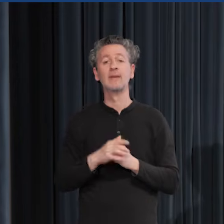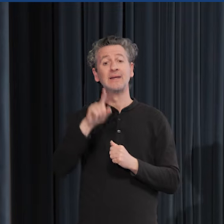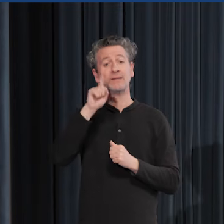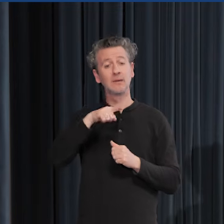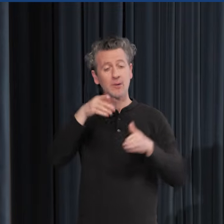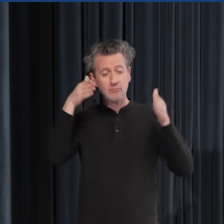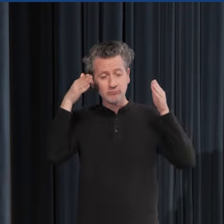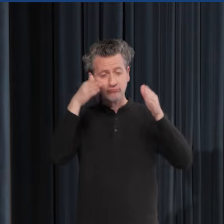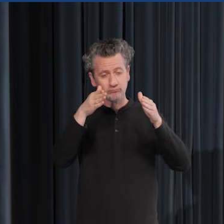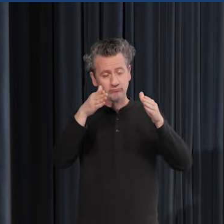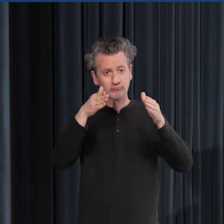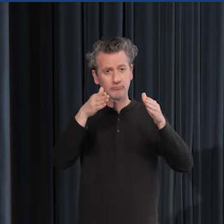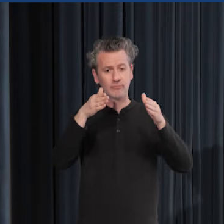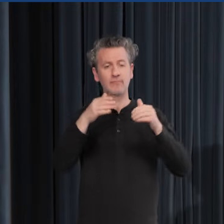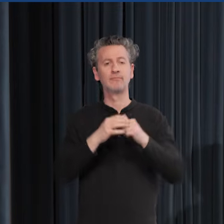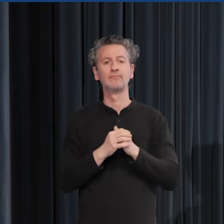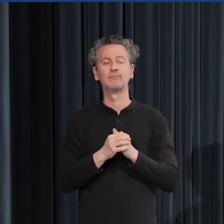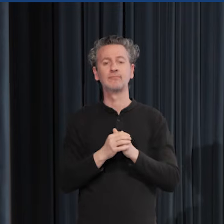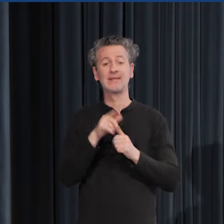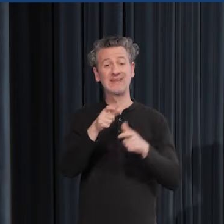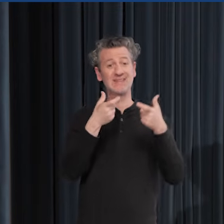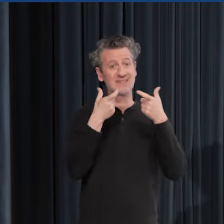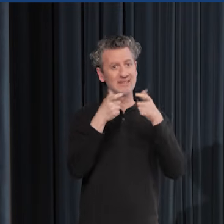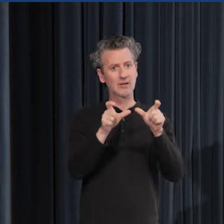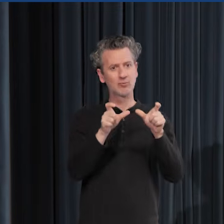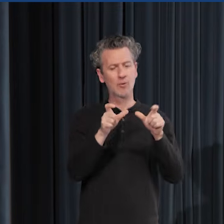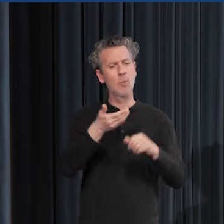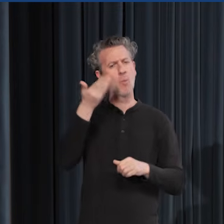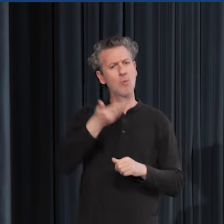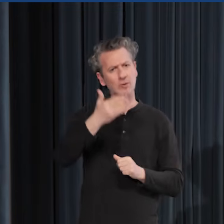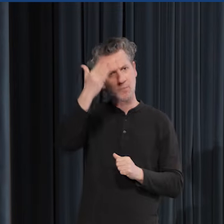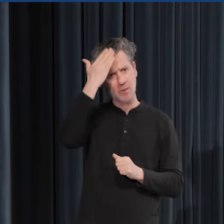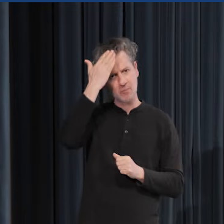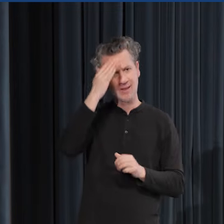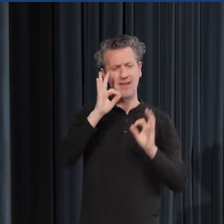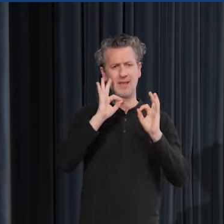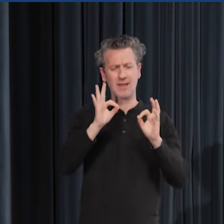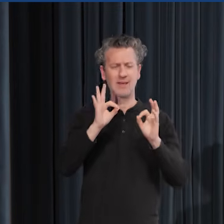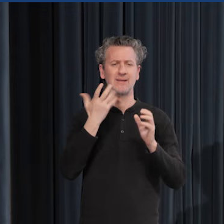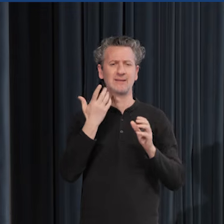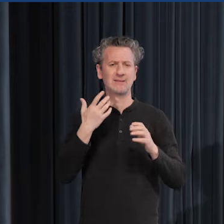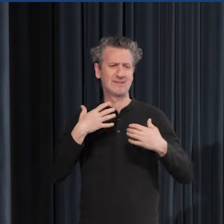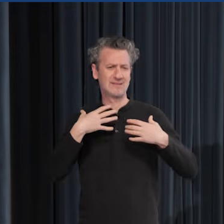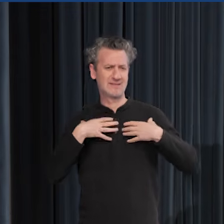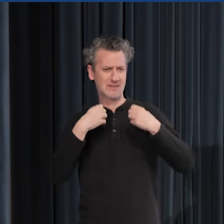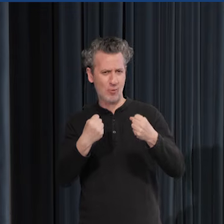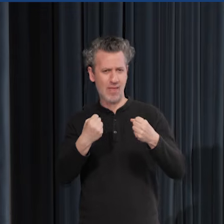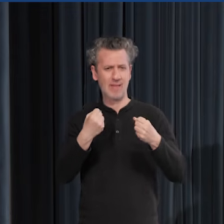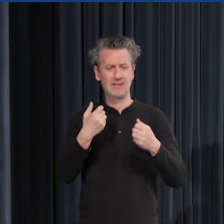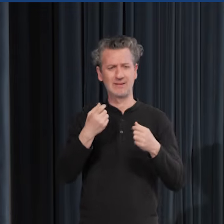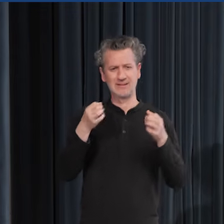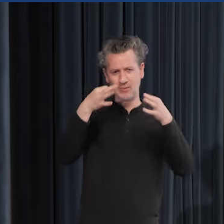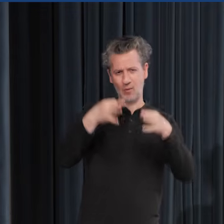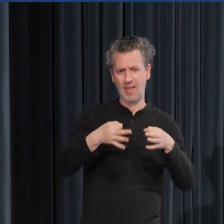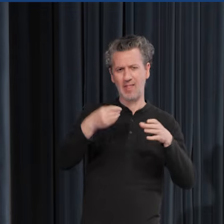en este sector como uno de los sectores prioritarios en materia de seguridad y salud en el trabajo, y queremos